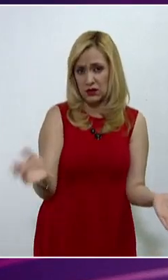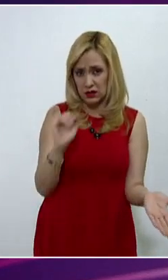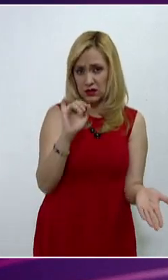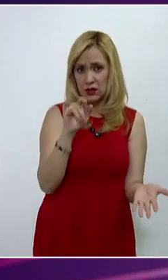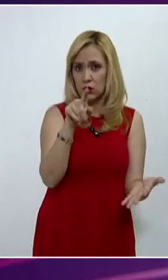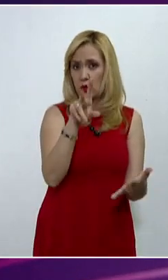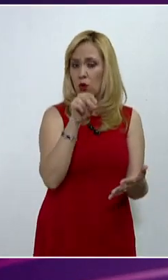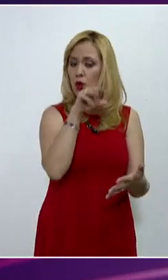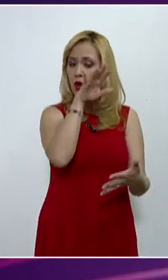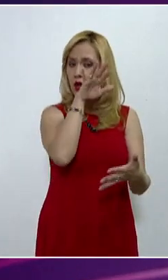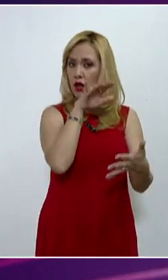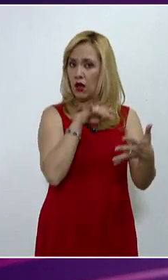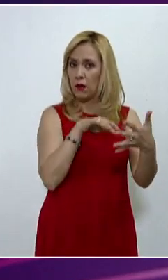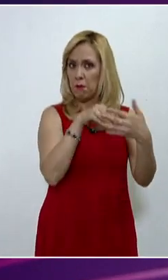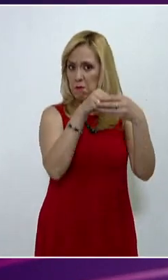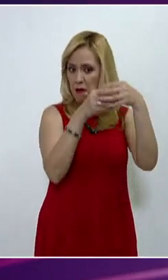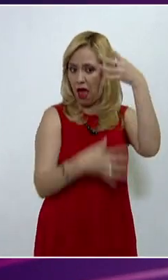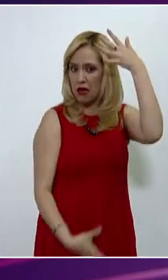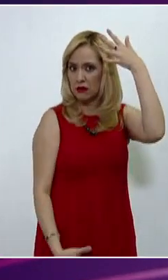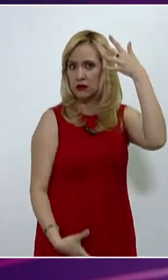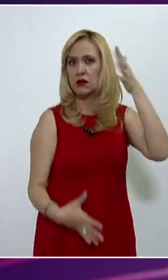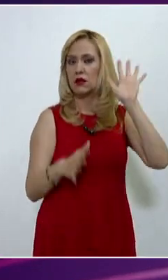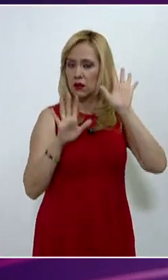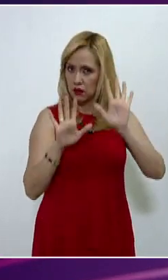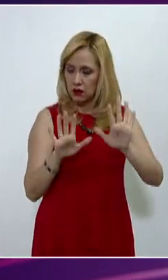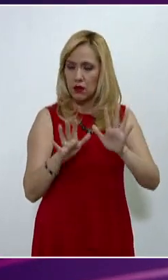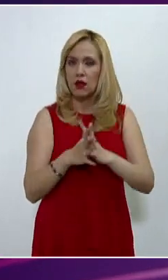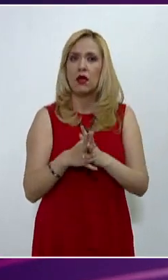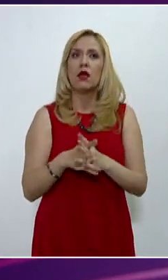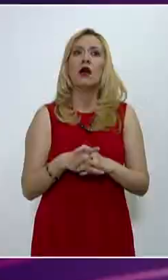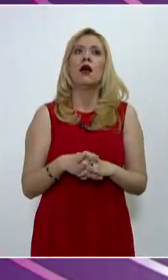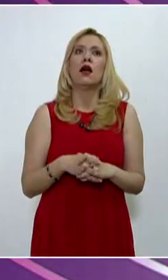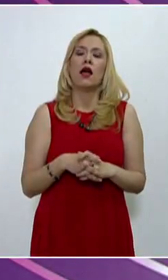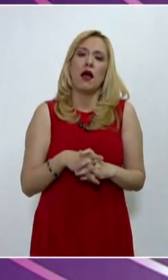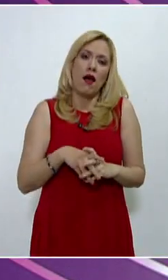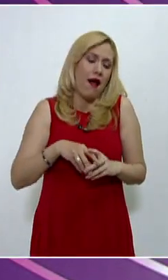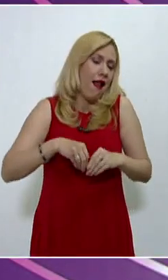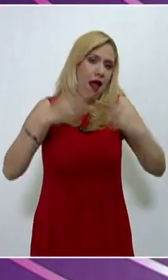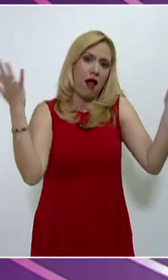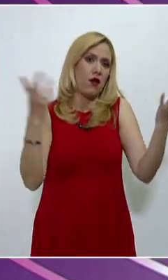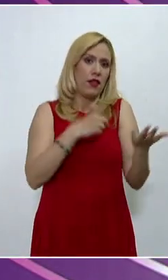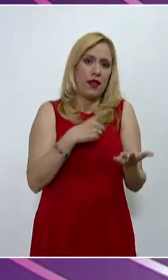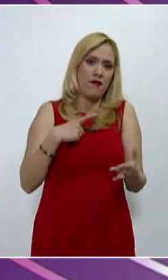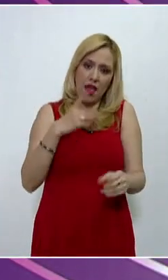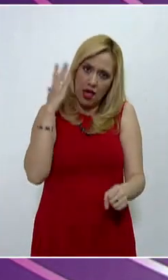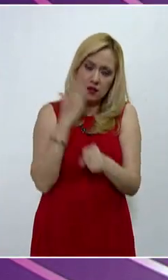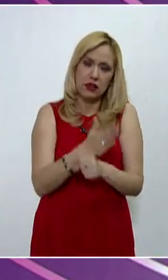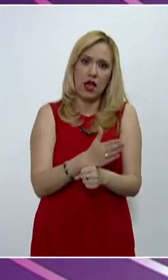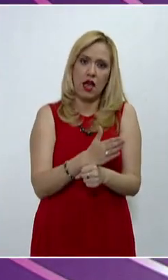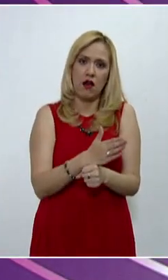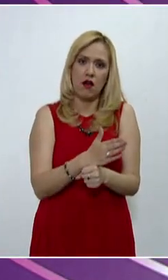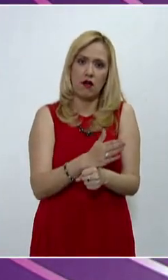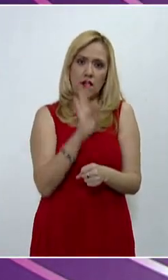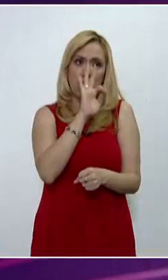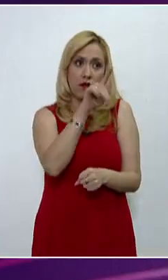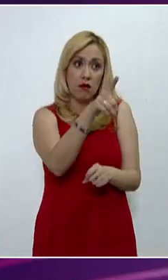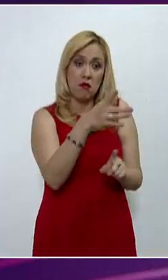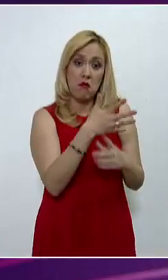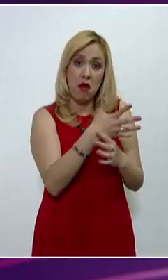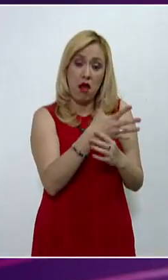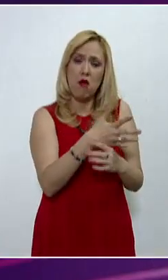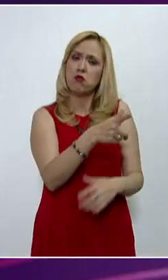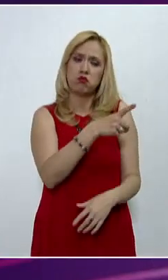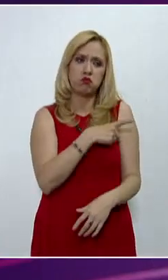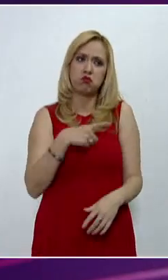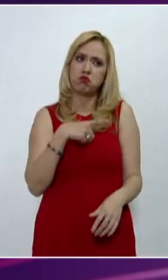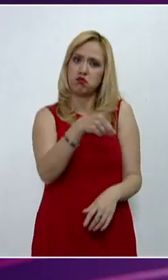leíste todos, y que efectivamente tienen que ser erradicados, tienen que ser castigados, y quienes los cometan tienen que enfrentar,